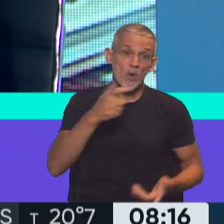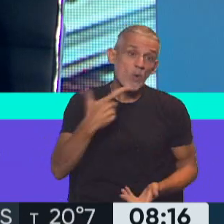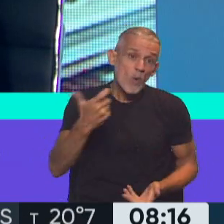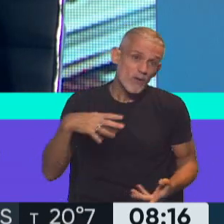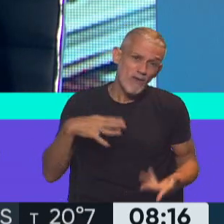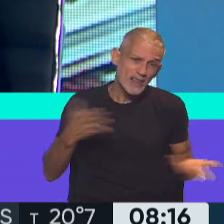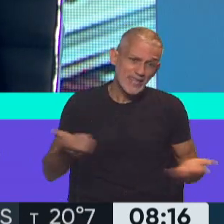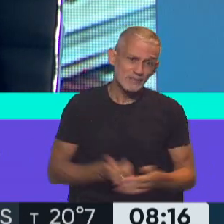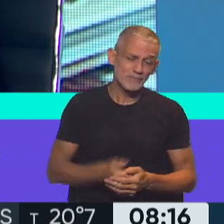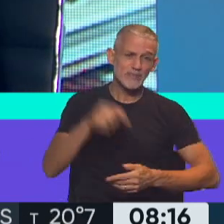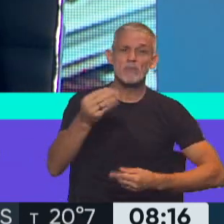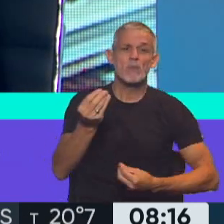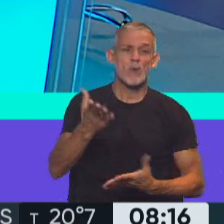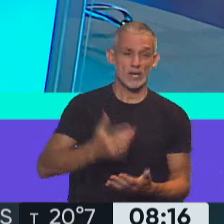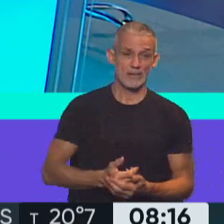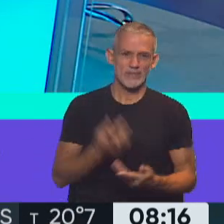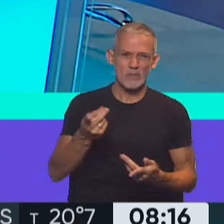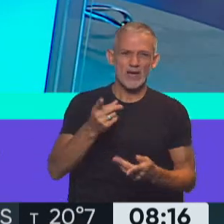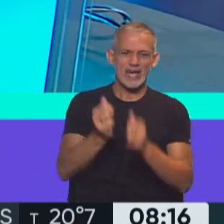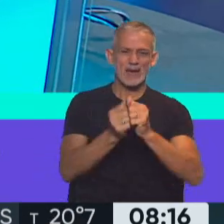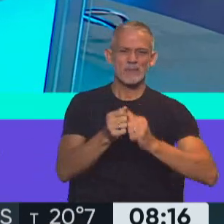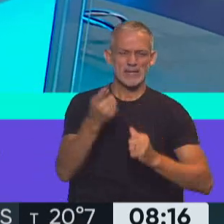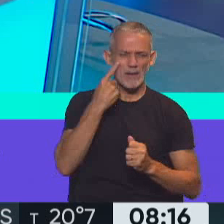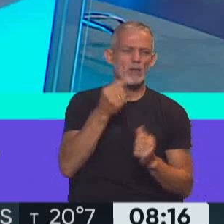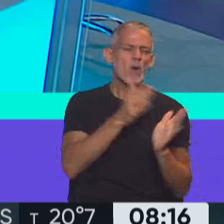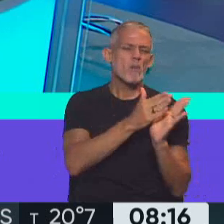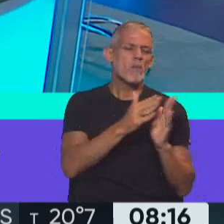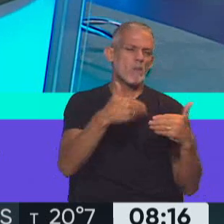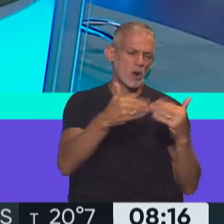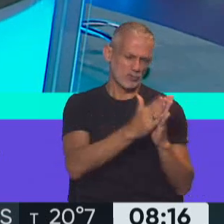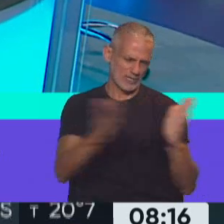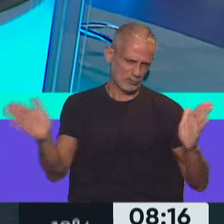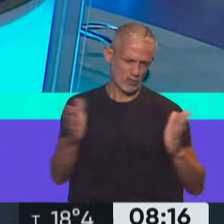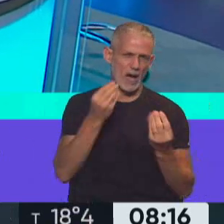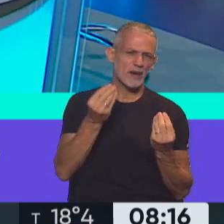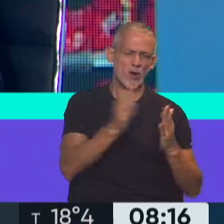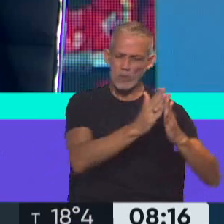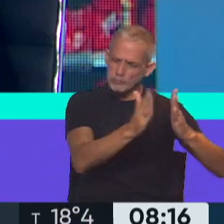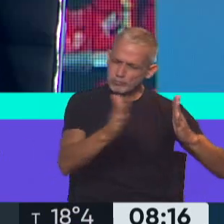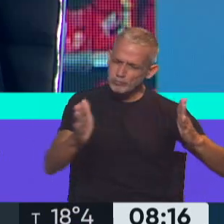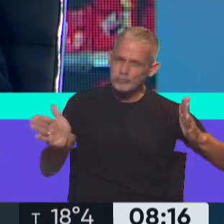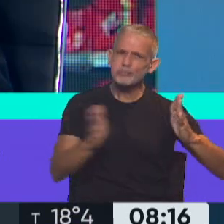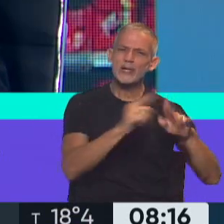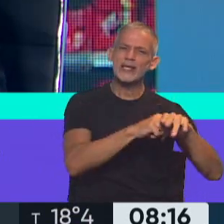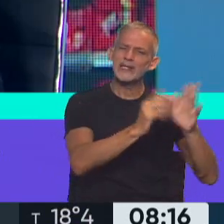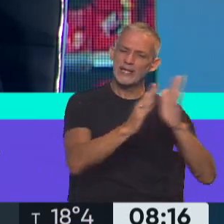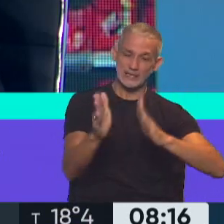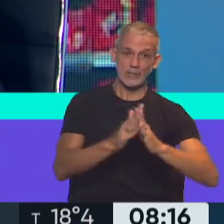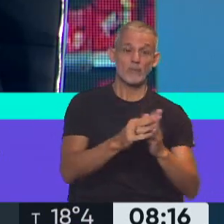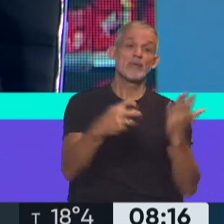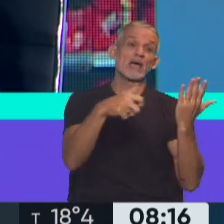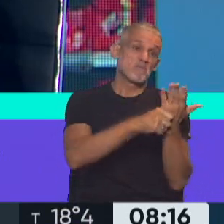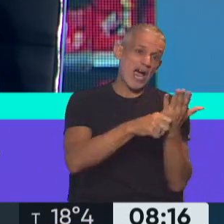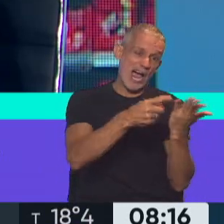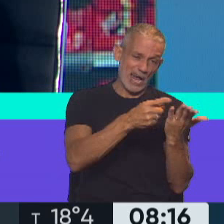¿no? Falta ¿Y eso cuero. por qué? Justamente porque uno tiene que ver el proceso, y volvemos a trabajar puntualmente proceso por proceso. El frigorífico